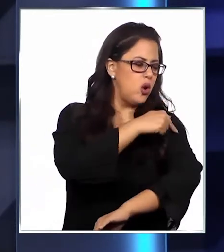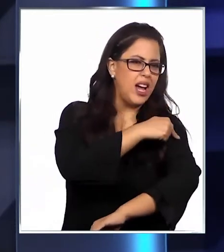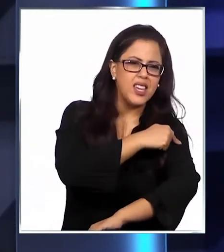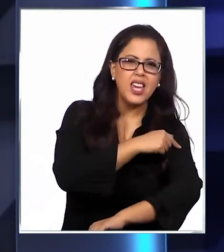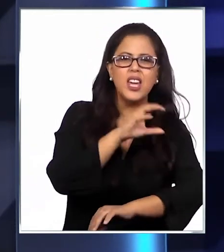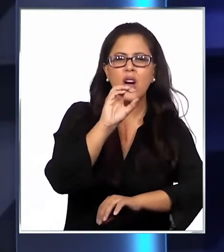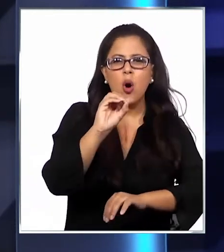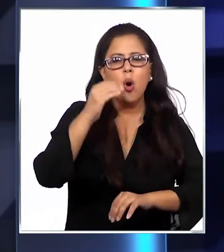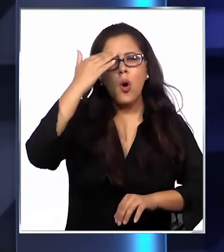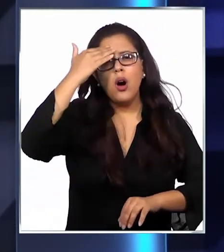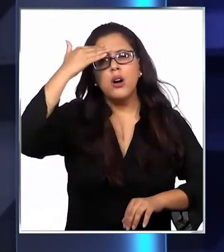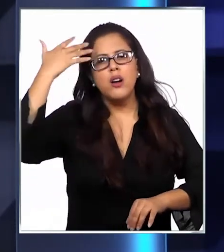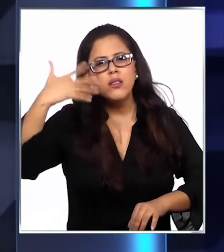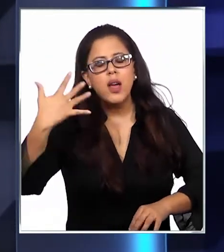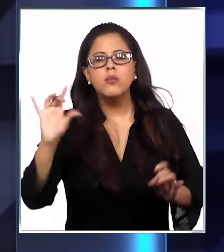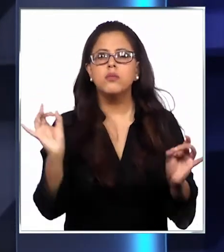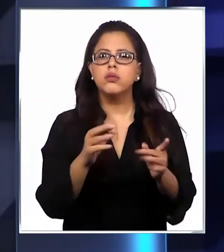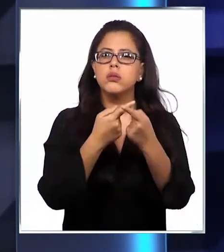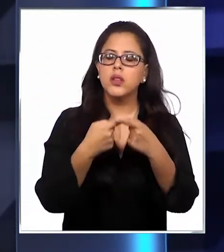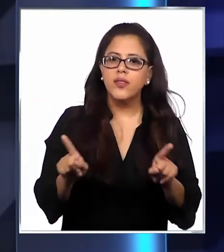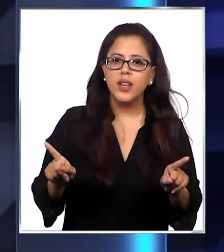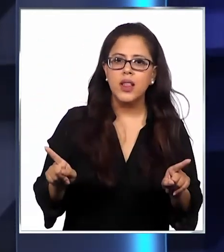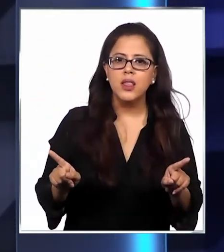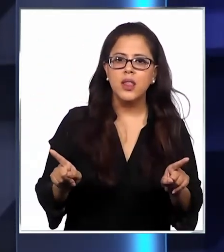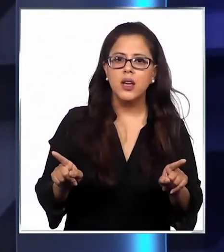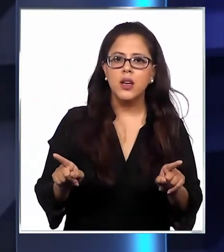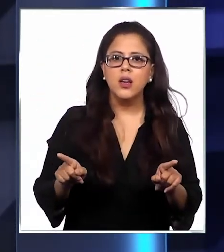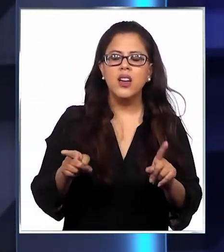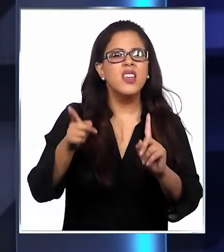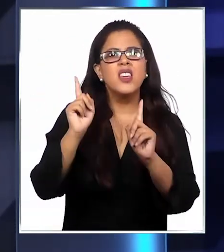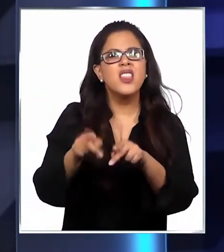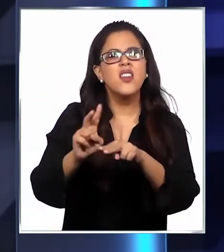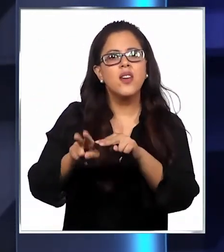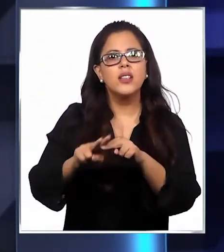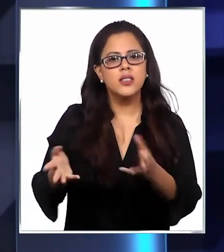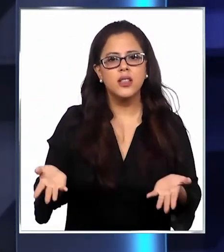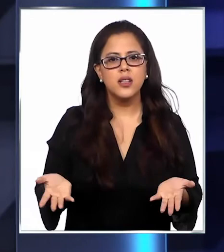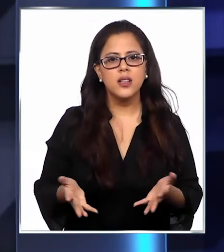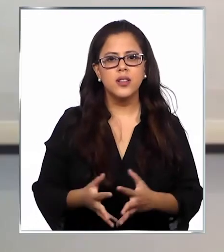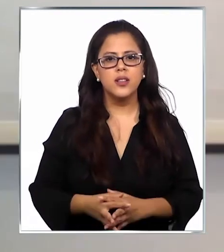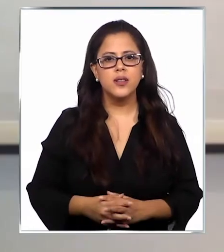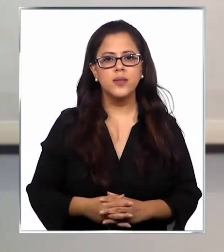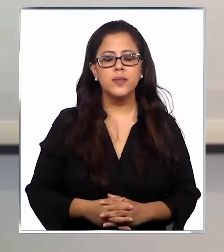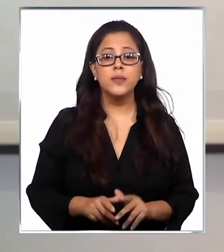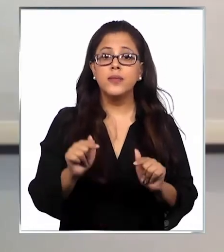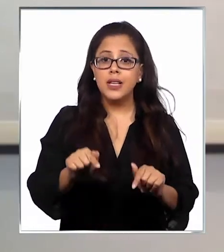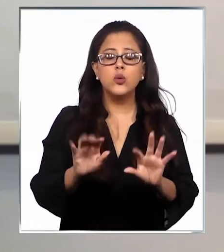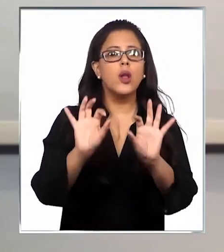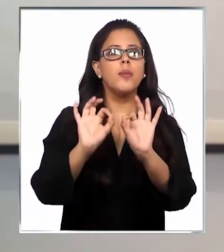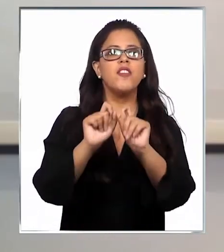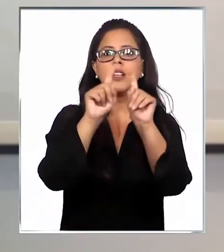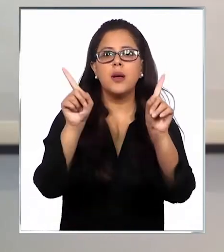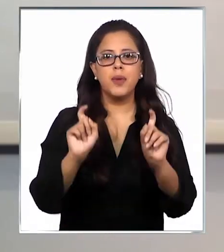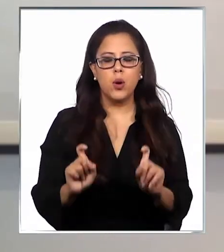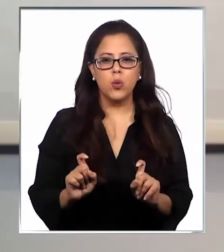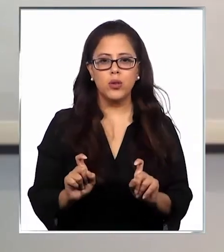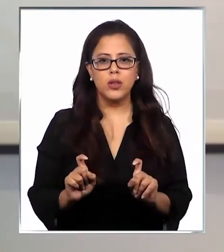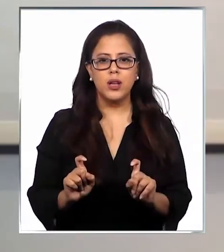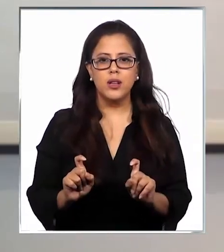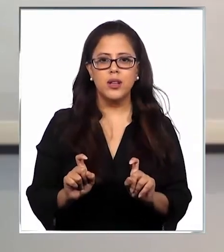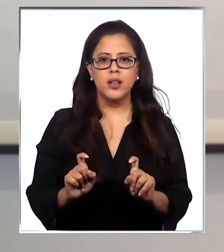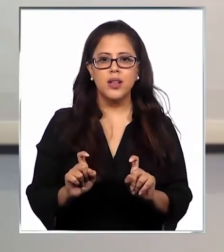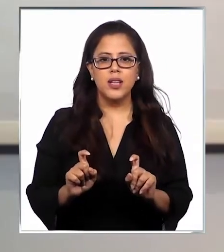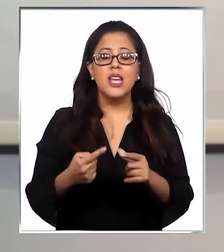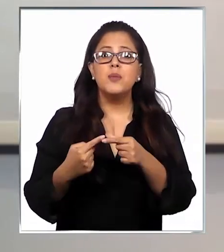vacuna o un poco de fiebre, sino que es algo distinto. ¿Qué situaciones habría que reportar? Esa es una excelente pregunta, Scarlett, y principalmente